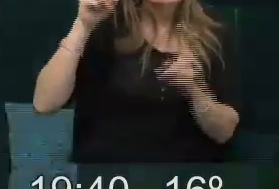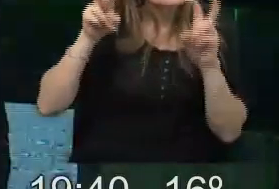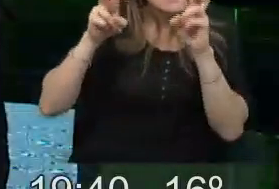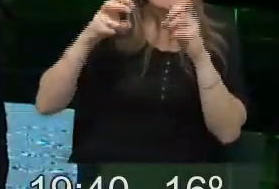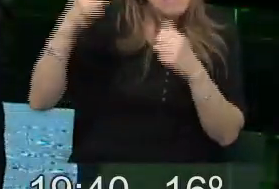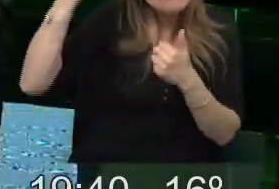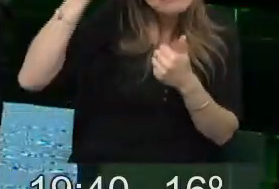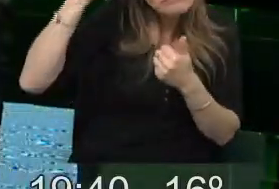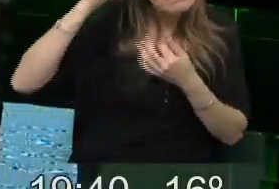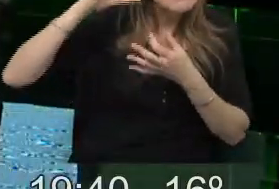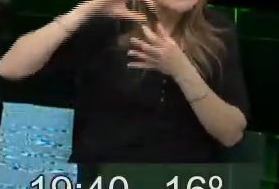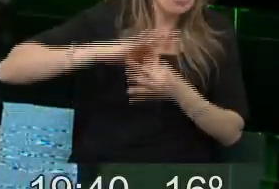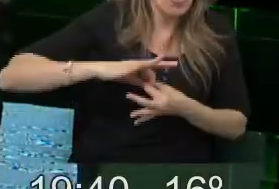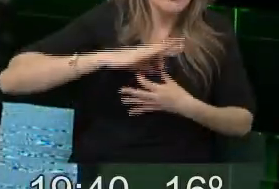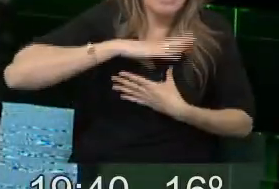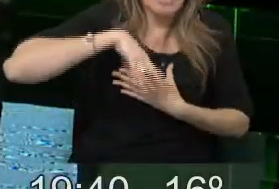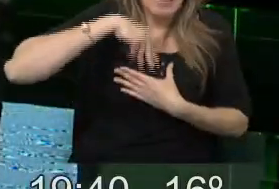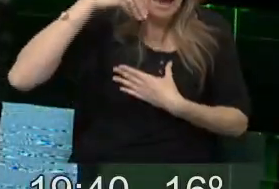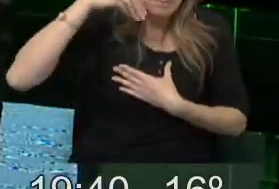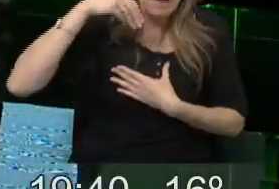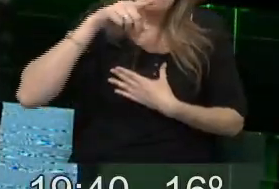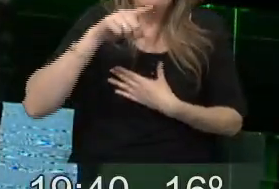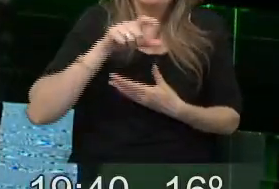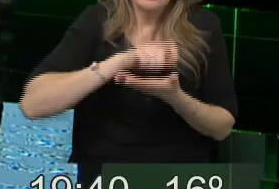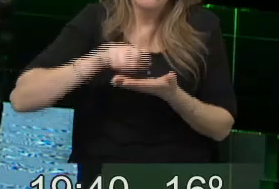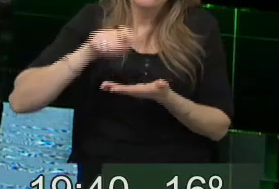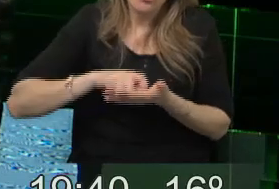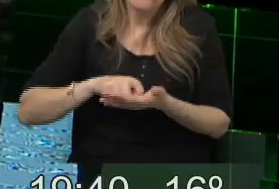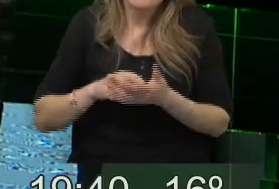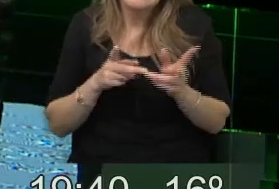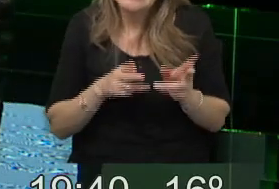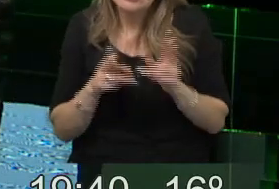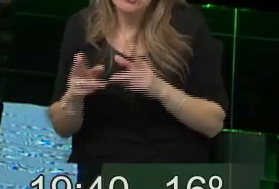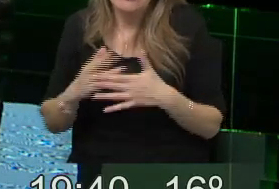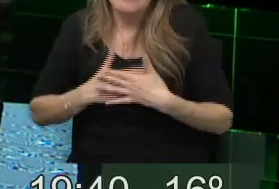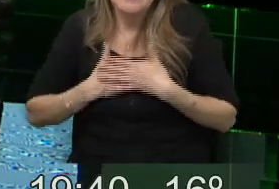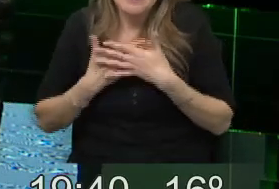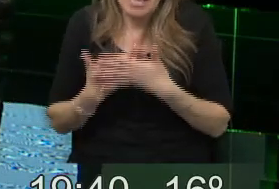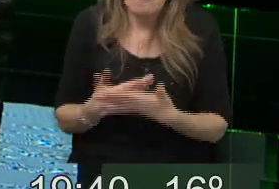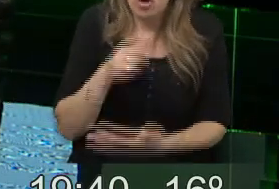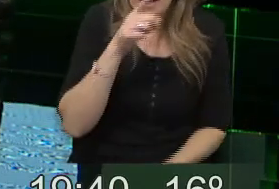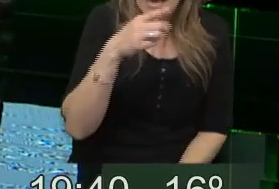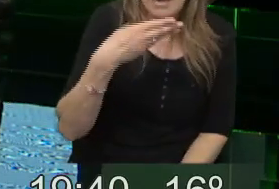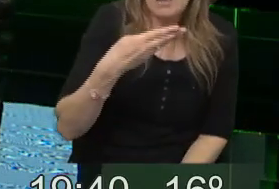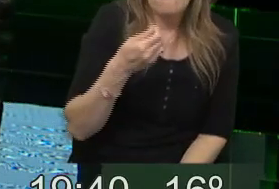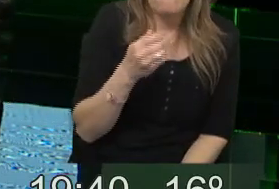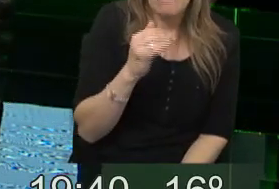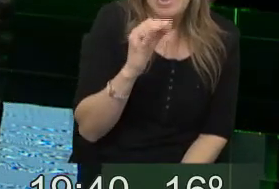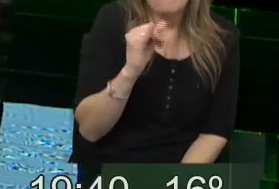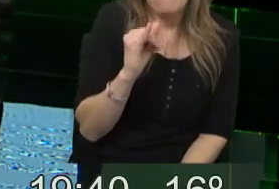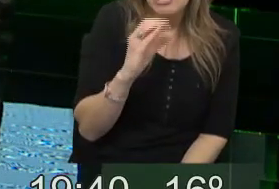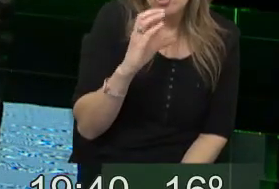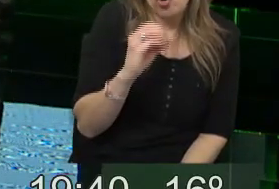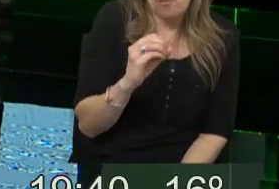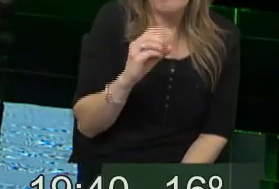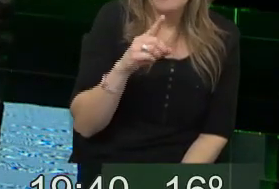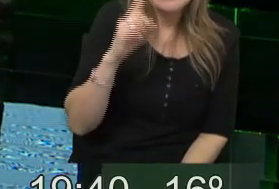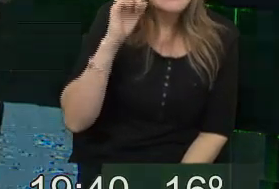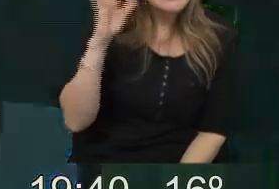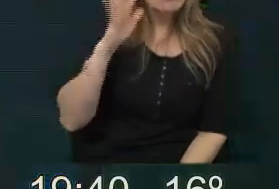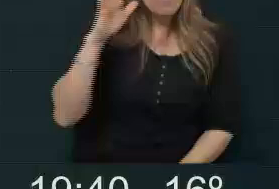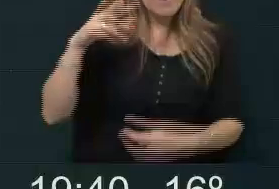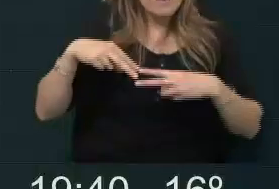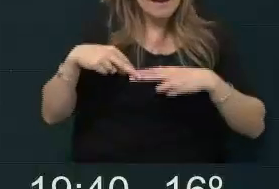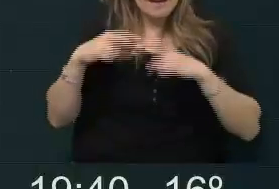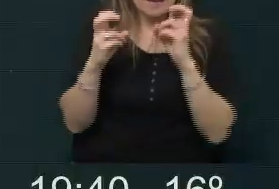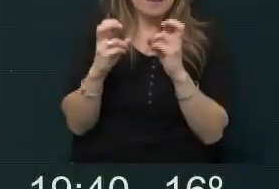y todo esto, ¿no? Porque el autor de este libro de Sesiones de Amor es Jorge Bafico. Él es un psicoanalista que había publicado un libro al principio,